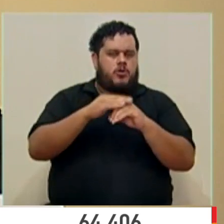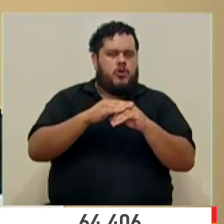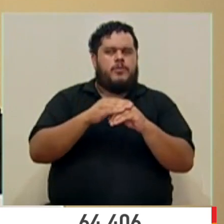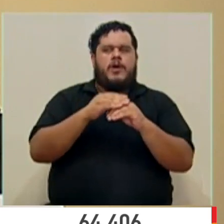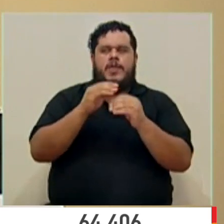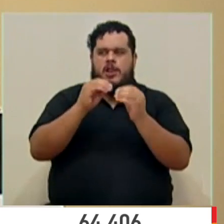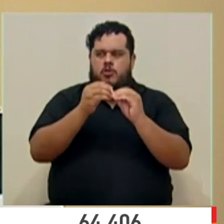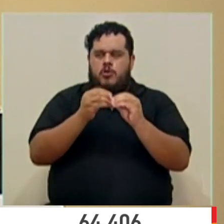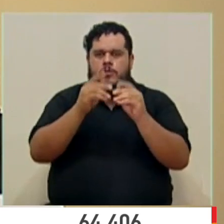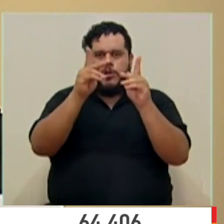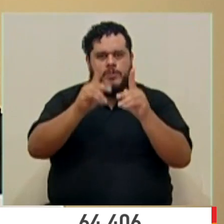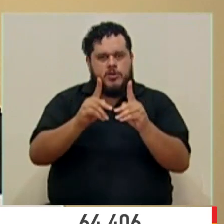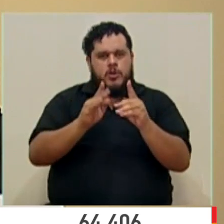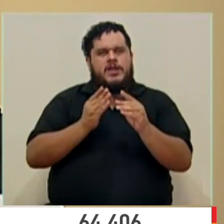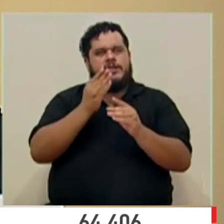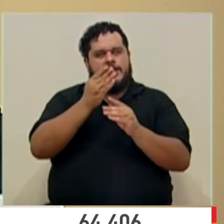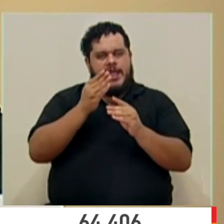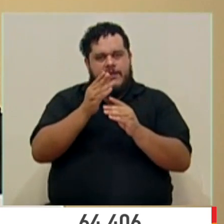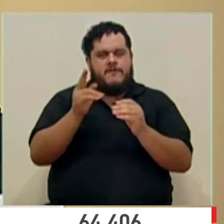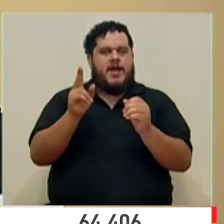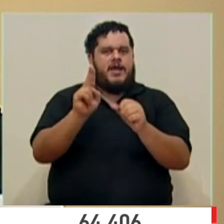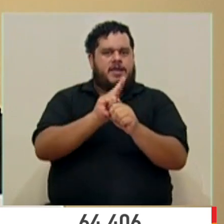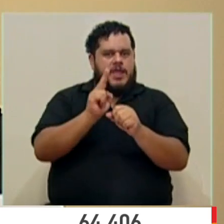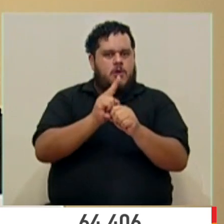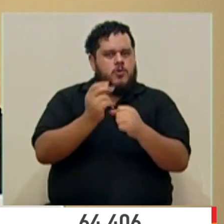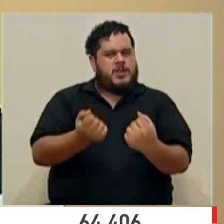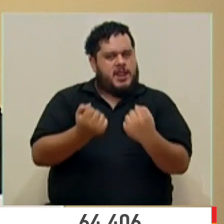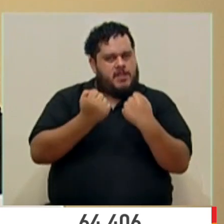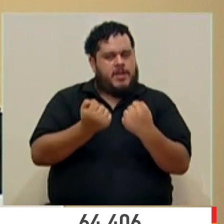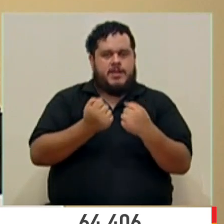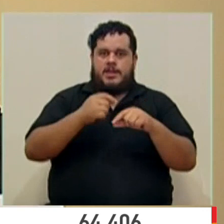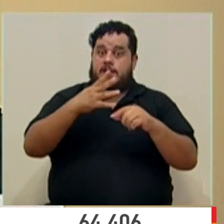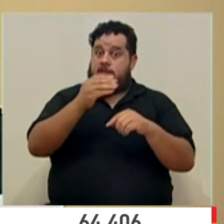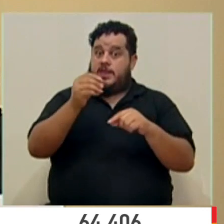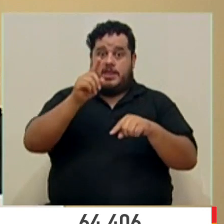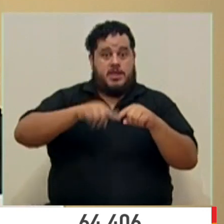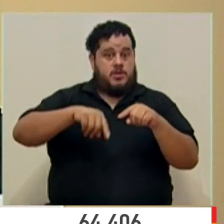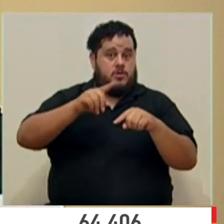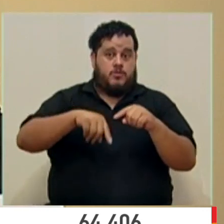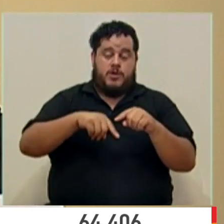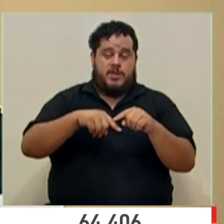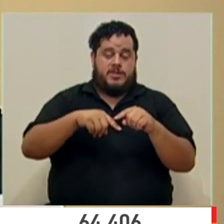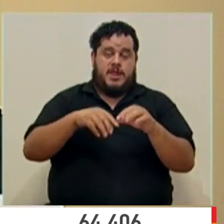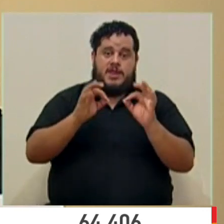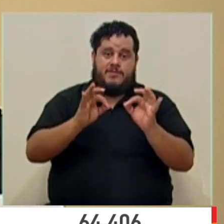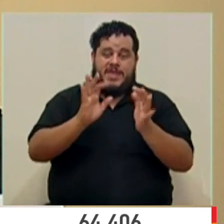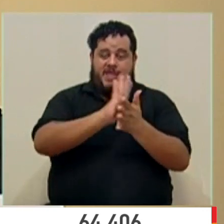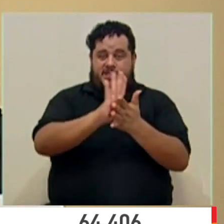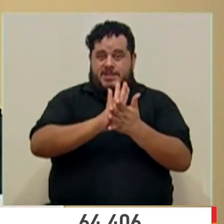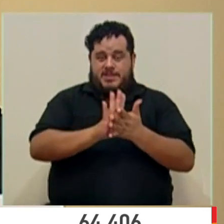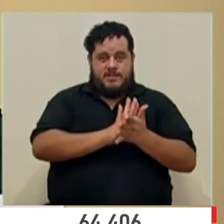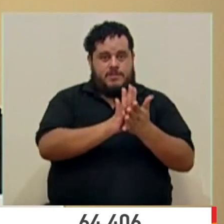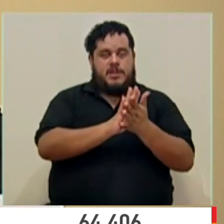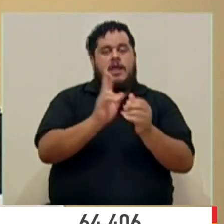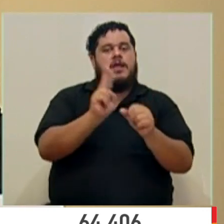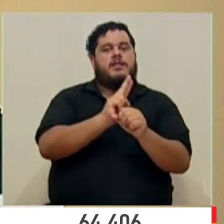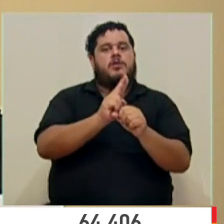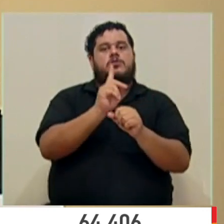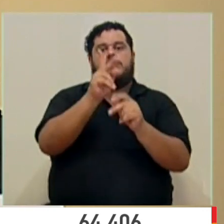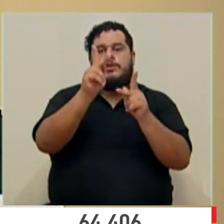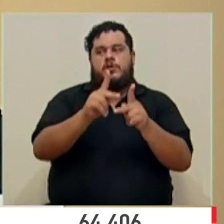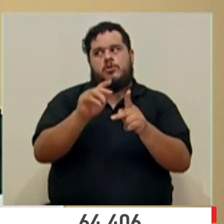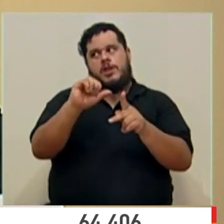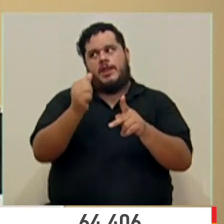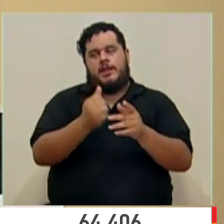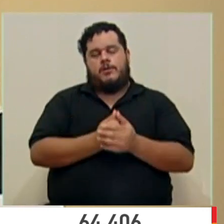que están tocando la superficie y la probabilidad de que no puedan ser bien desinfectadas entre el uso de una persona y